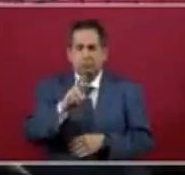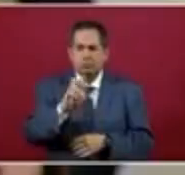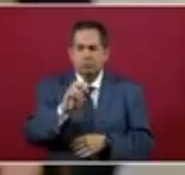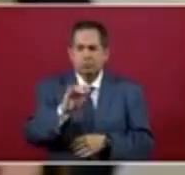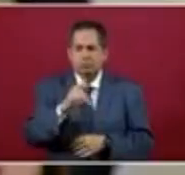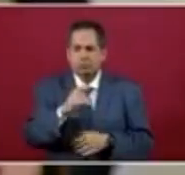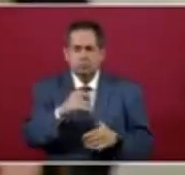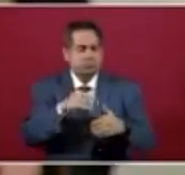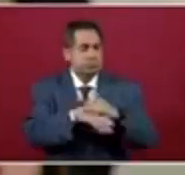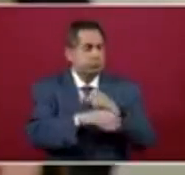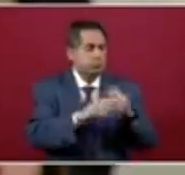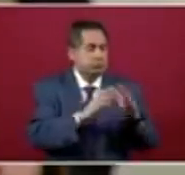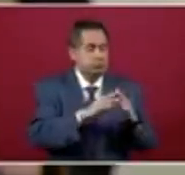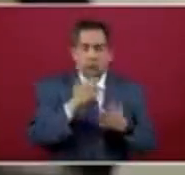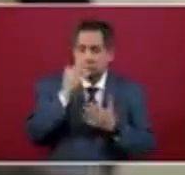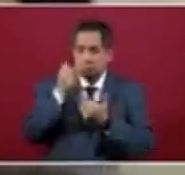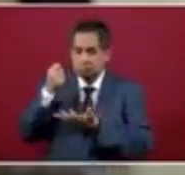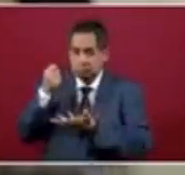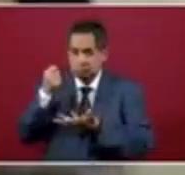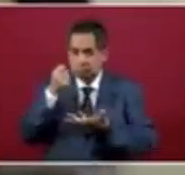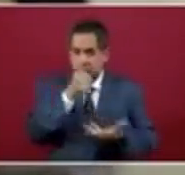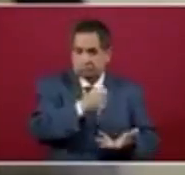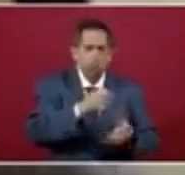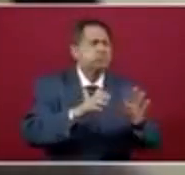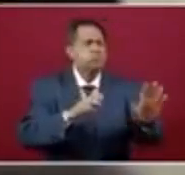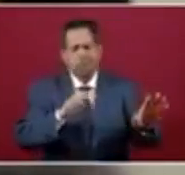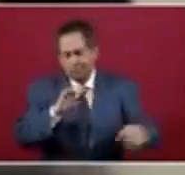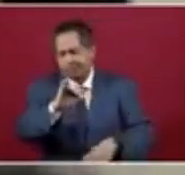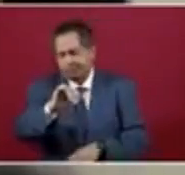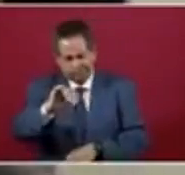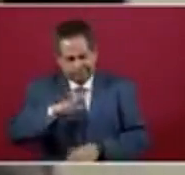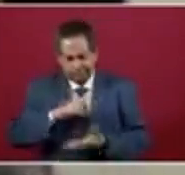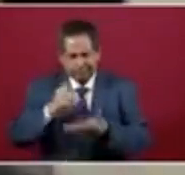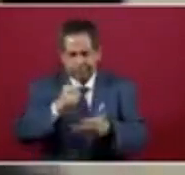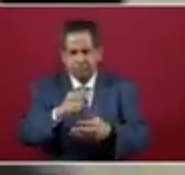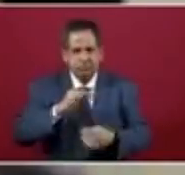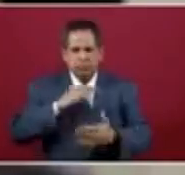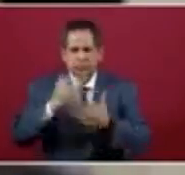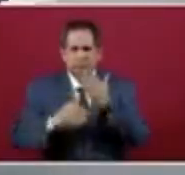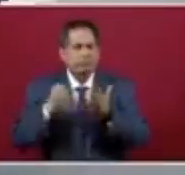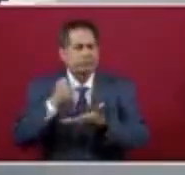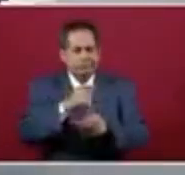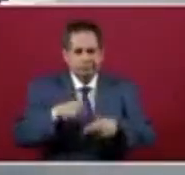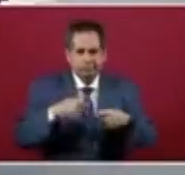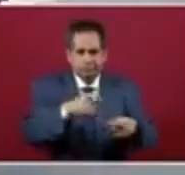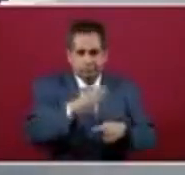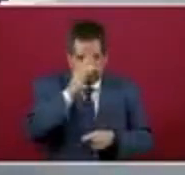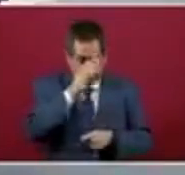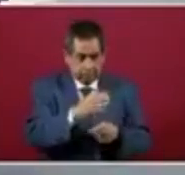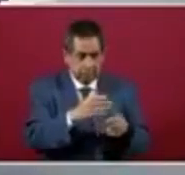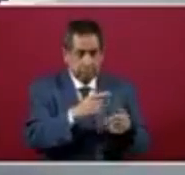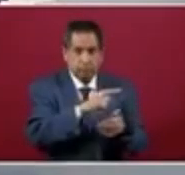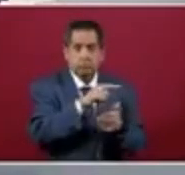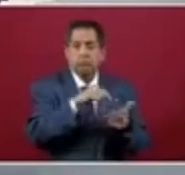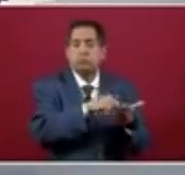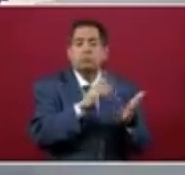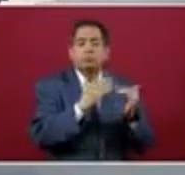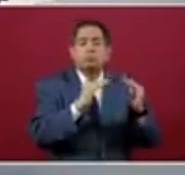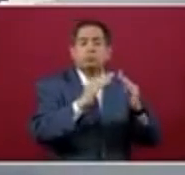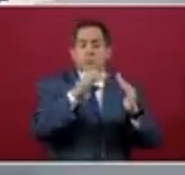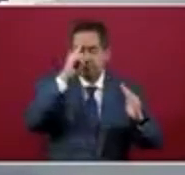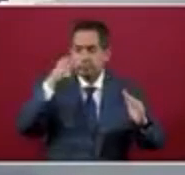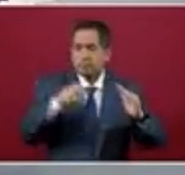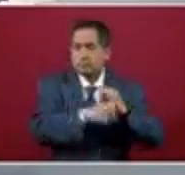habría recursos efectivamente entregados hacia ellos? No va a faltar. ¿Hacia los refugios o solamente a